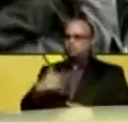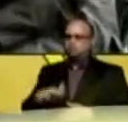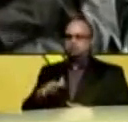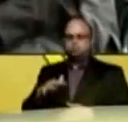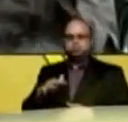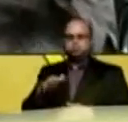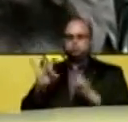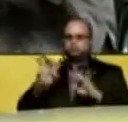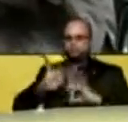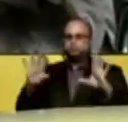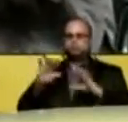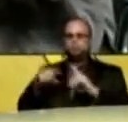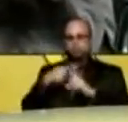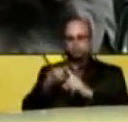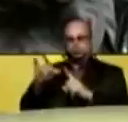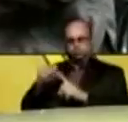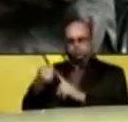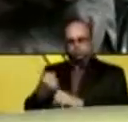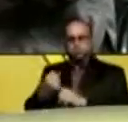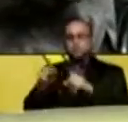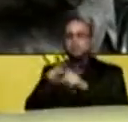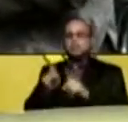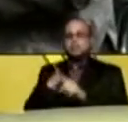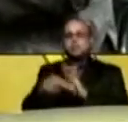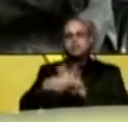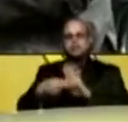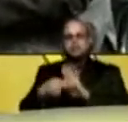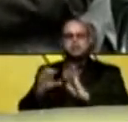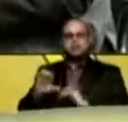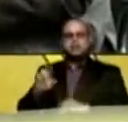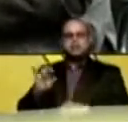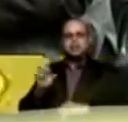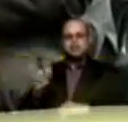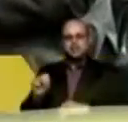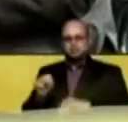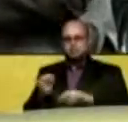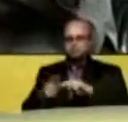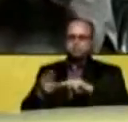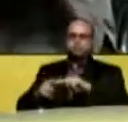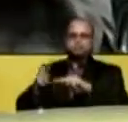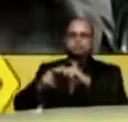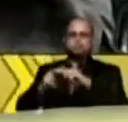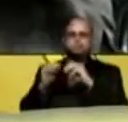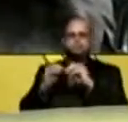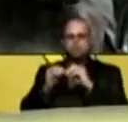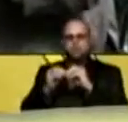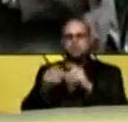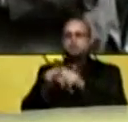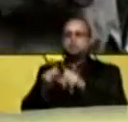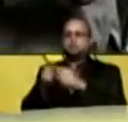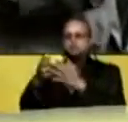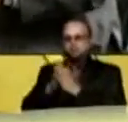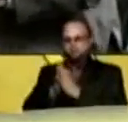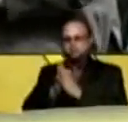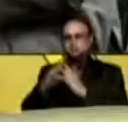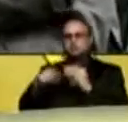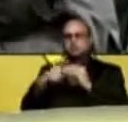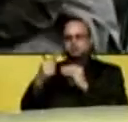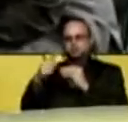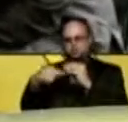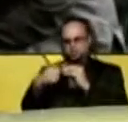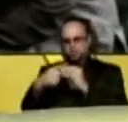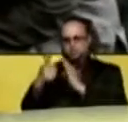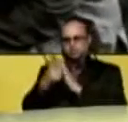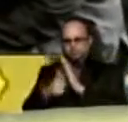así como la criminalidad que sigue aumentando y lo menos que esperaban sería que se hablara de plebiscito ante todos los problemas con los libros que hay un puerto